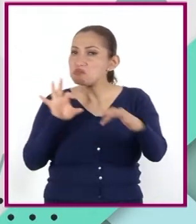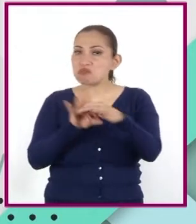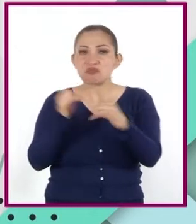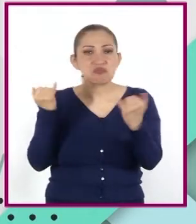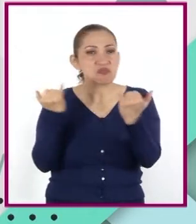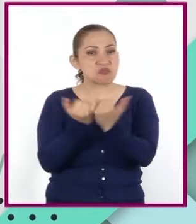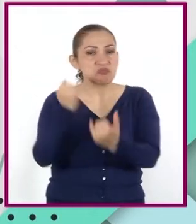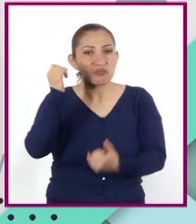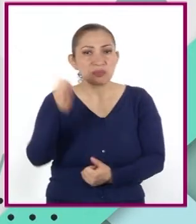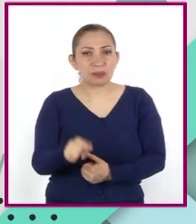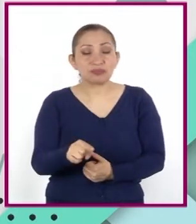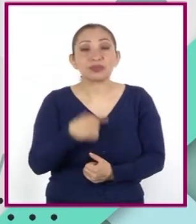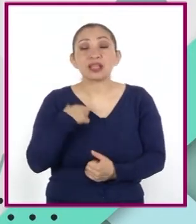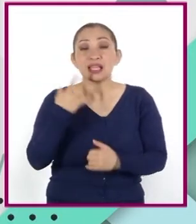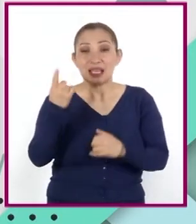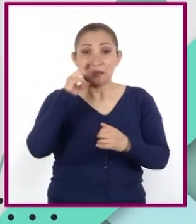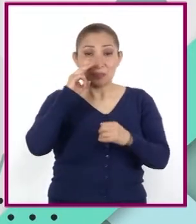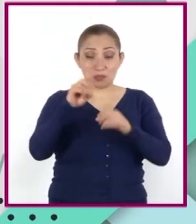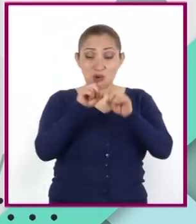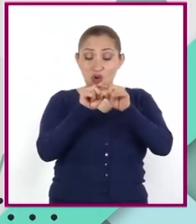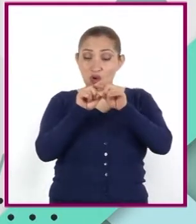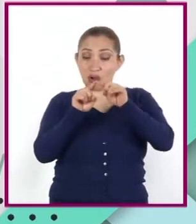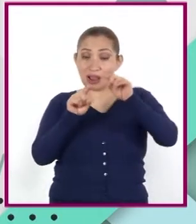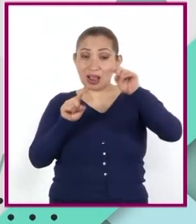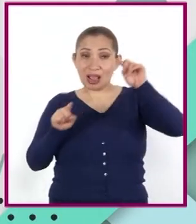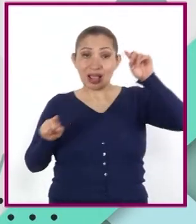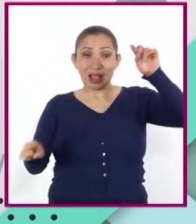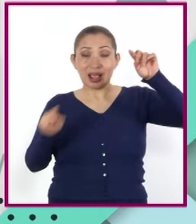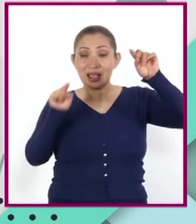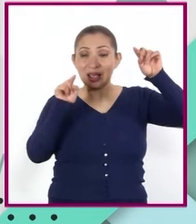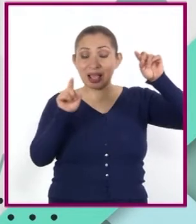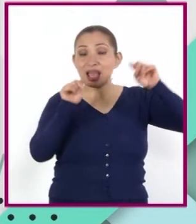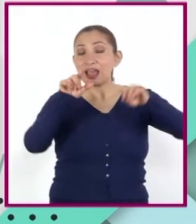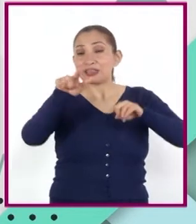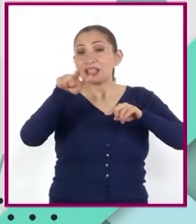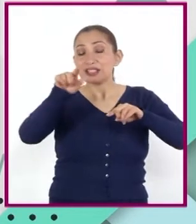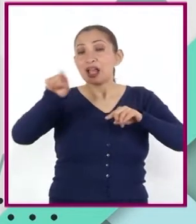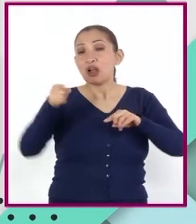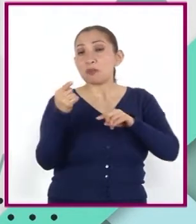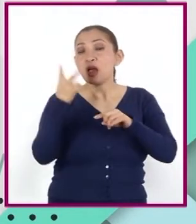Y finalmente, en la gráfica localizamos la coordenada